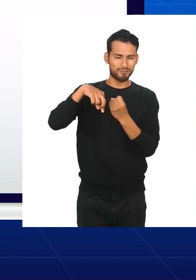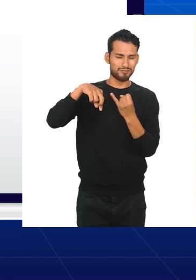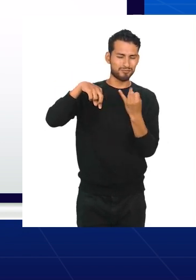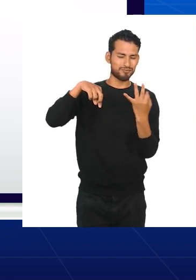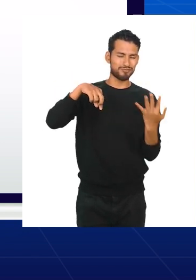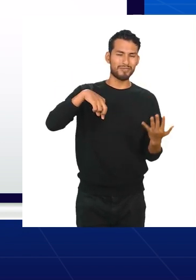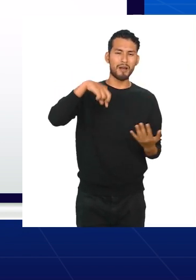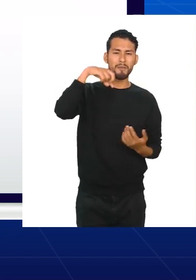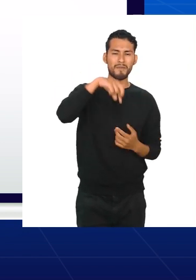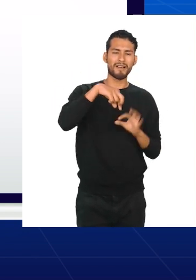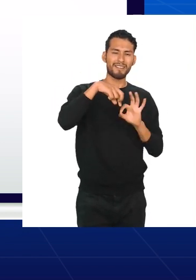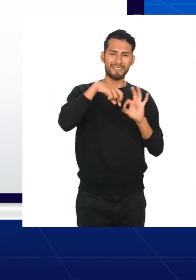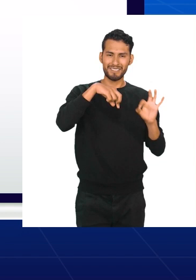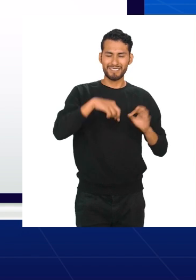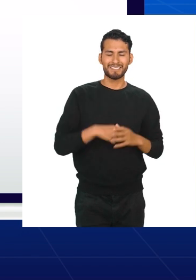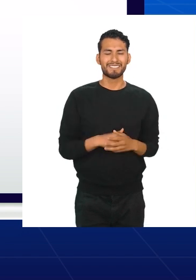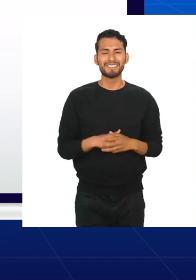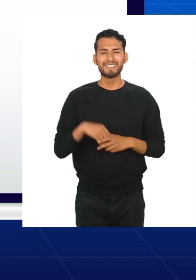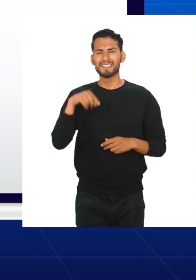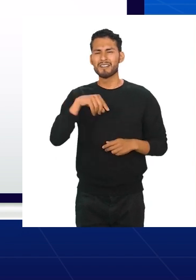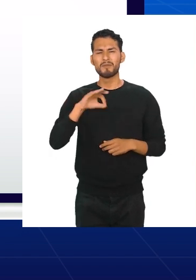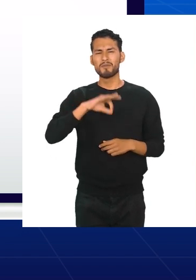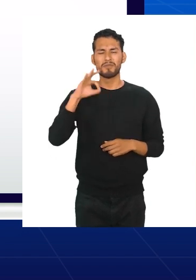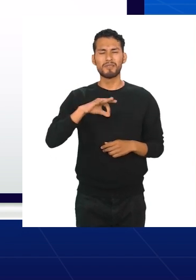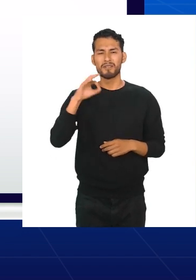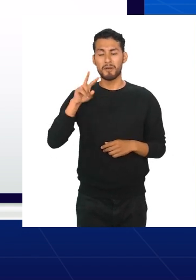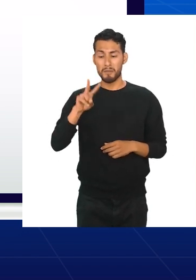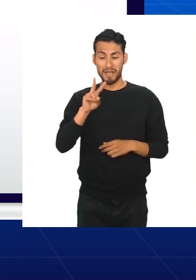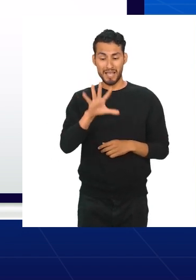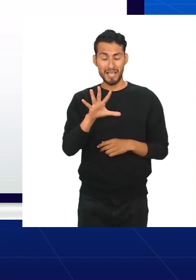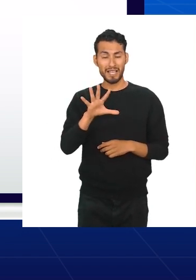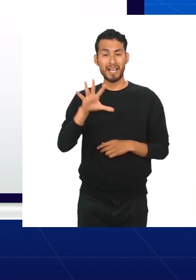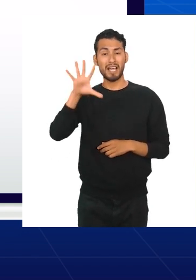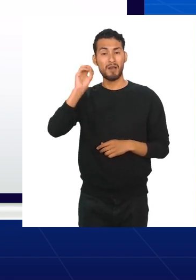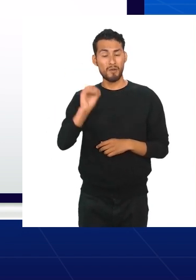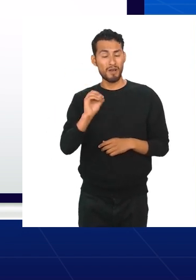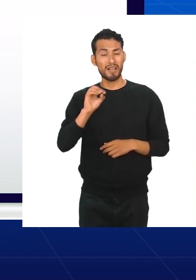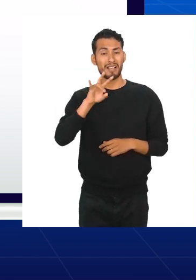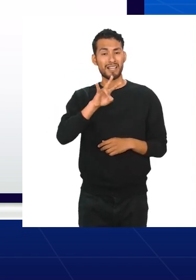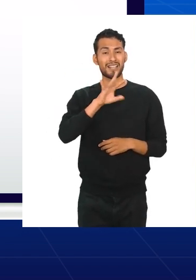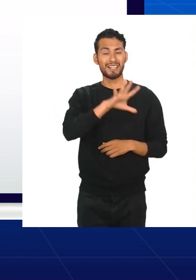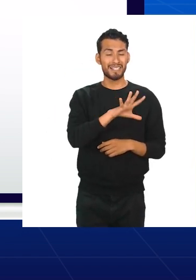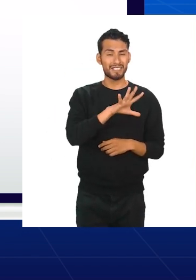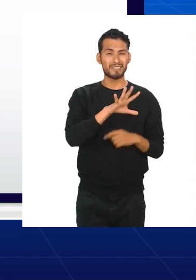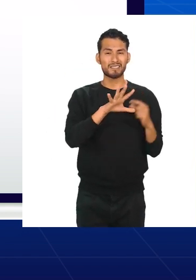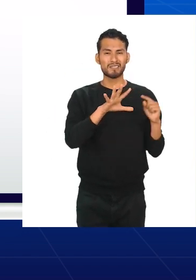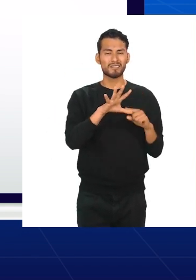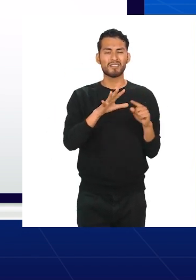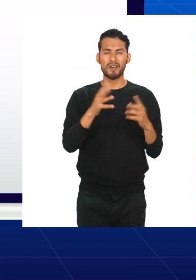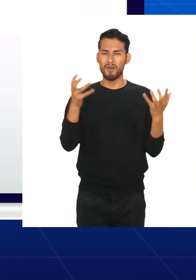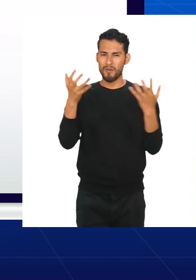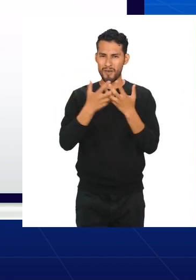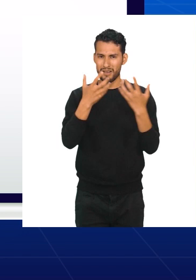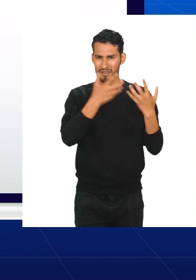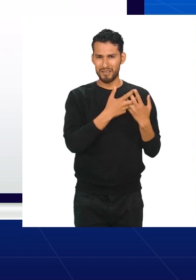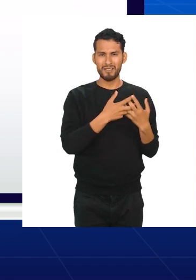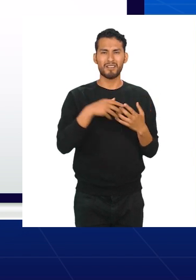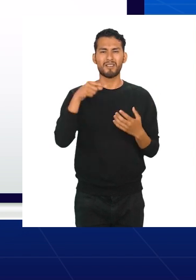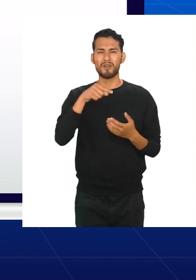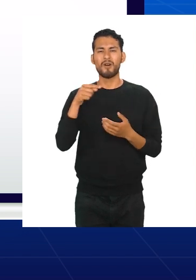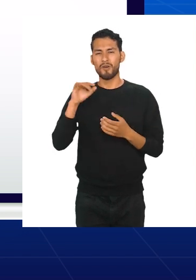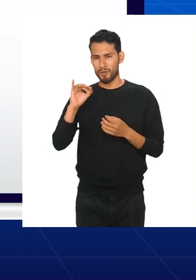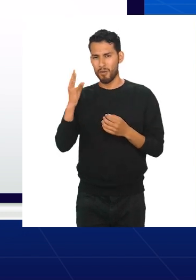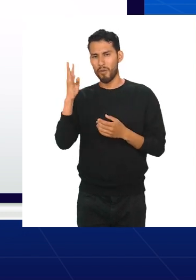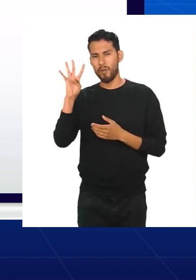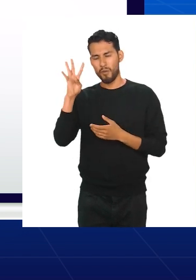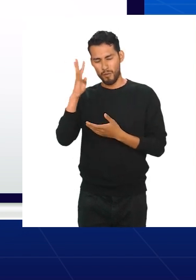así sucesivamente. Los percentiles 25, 50 y 75 coinciden con los